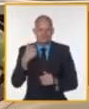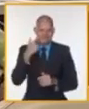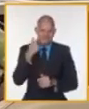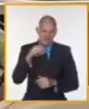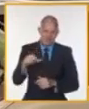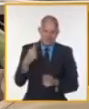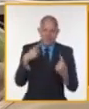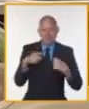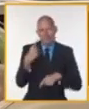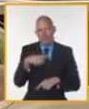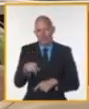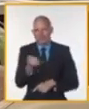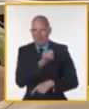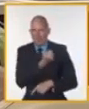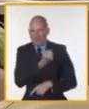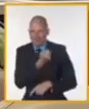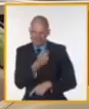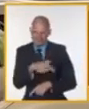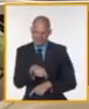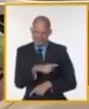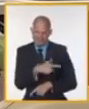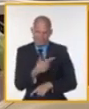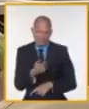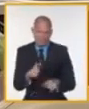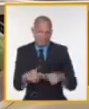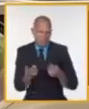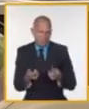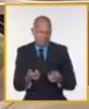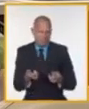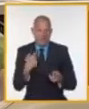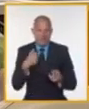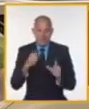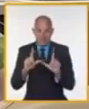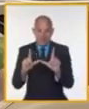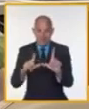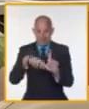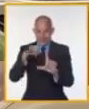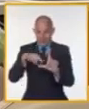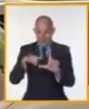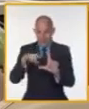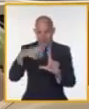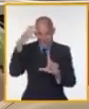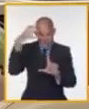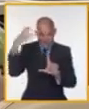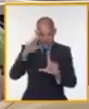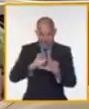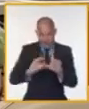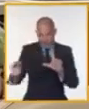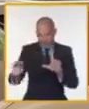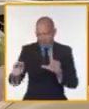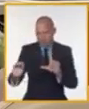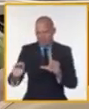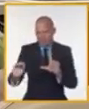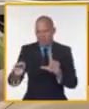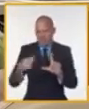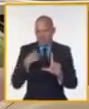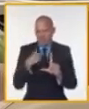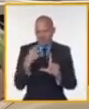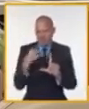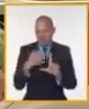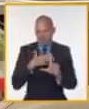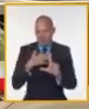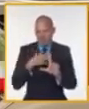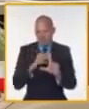correcto. Nosotros, en dónde debemos enfocar las principales acciones. Por ejemplo, en los